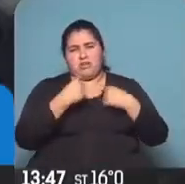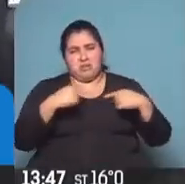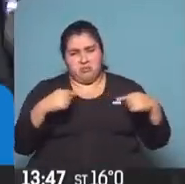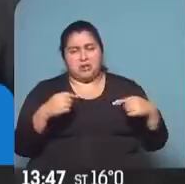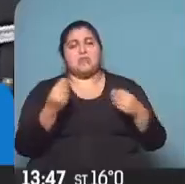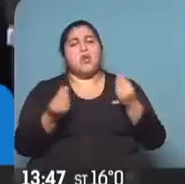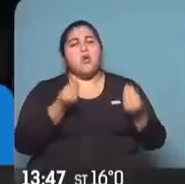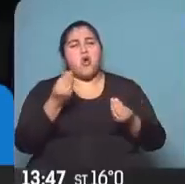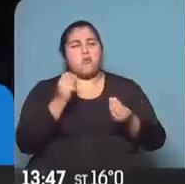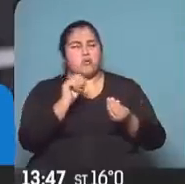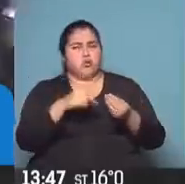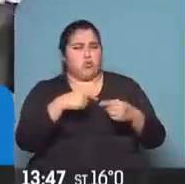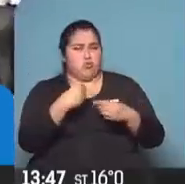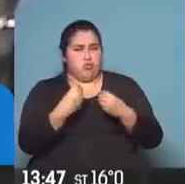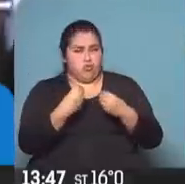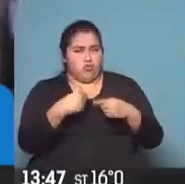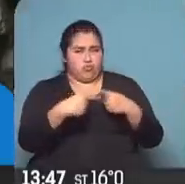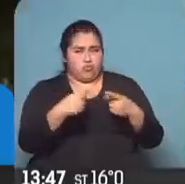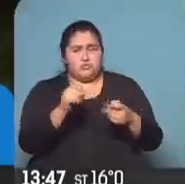todas sus formas